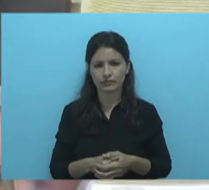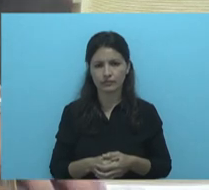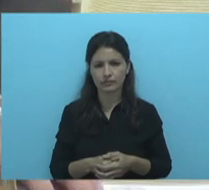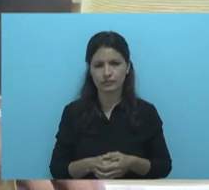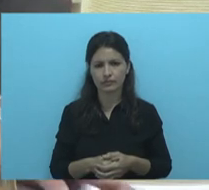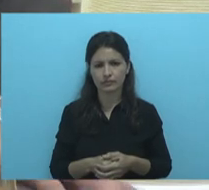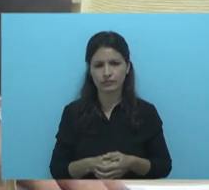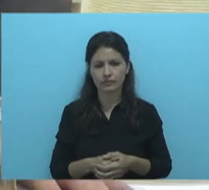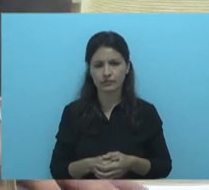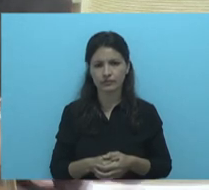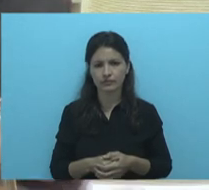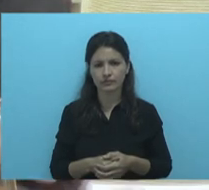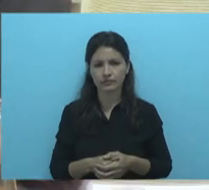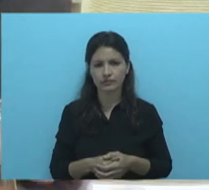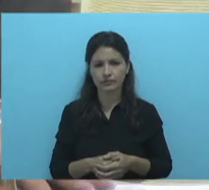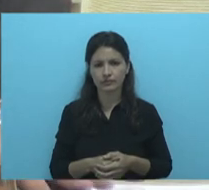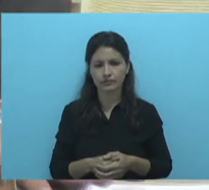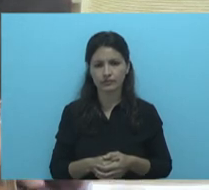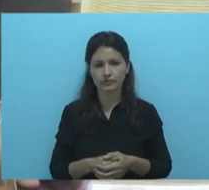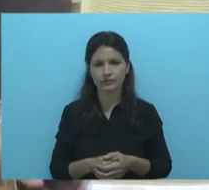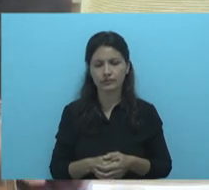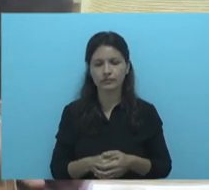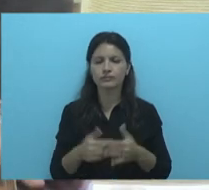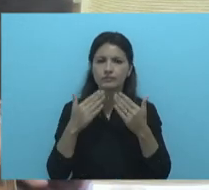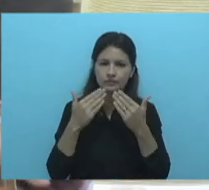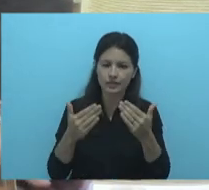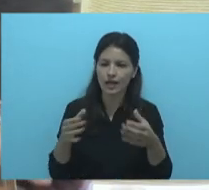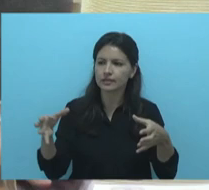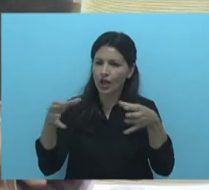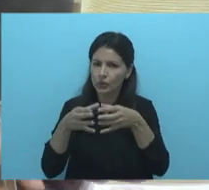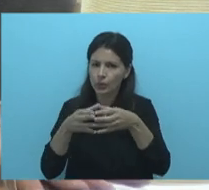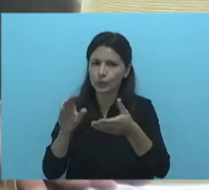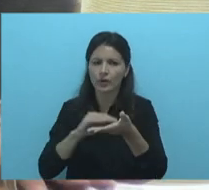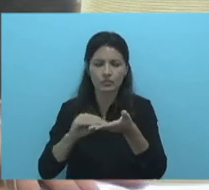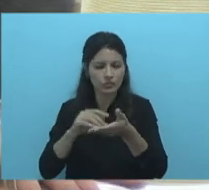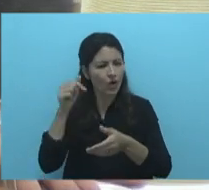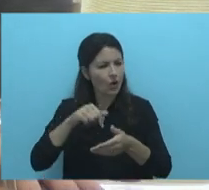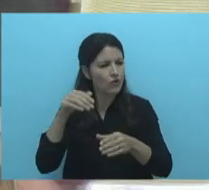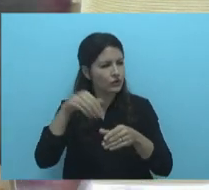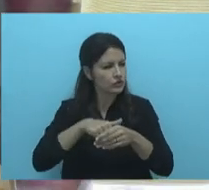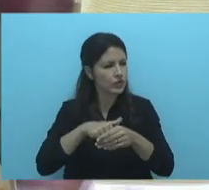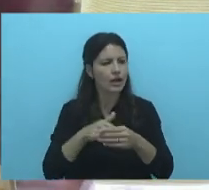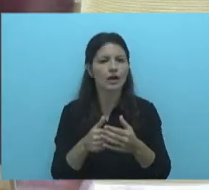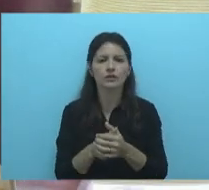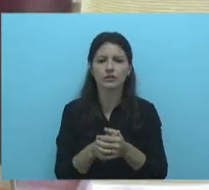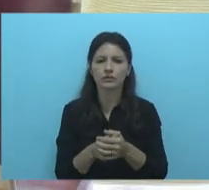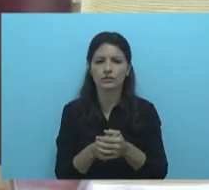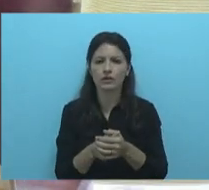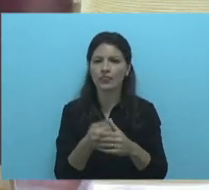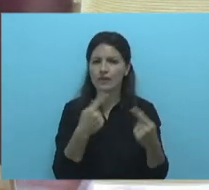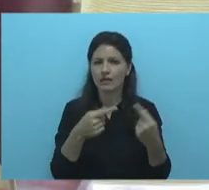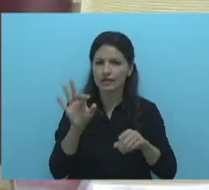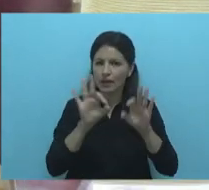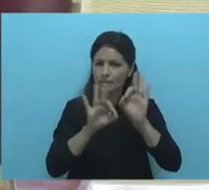Asuntos Constitucionales y agradezco al cuerpo por haber votado hoy las preferencias a